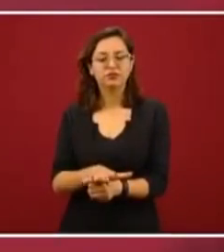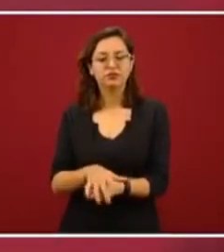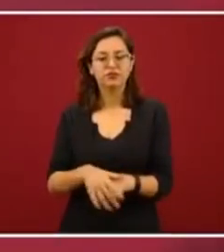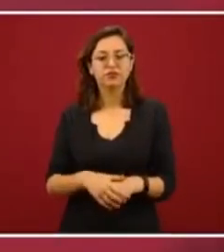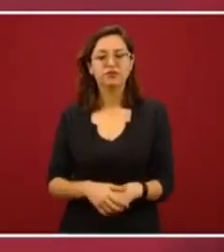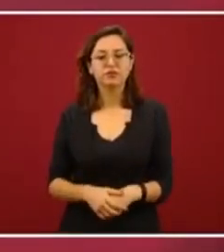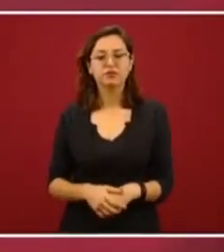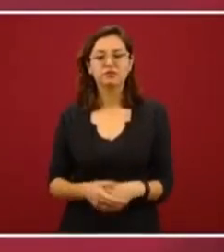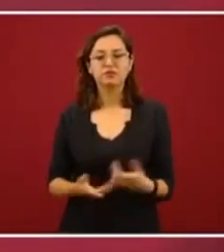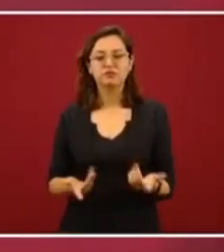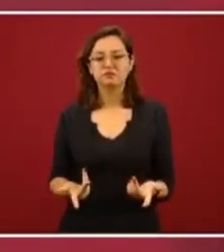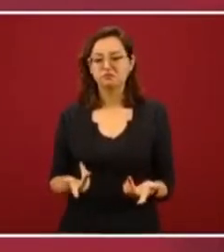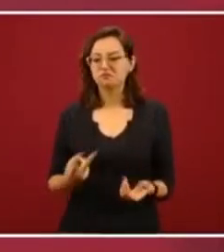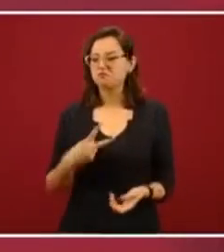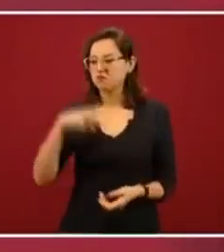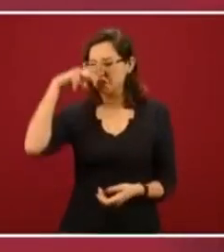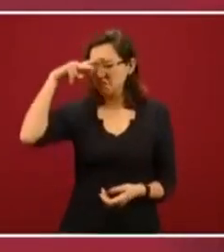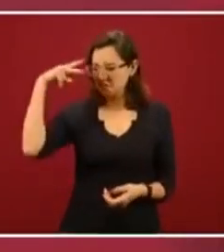mucha fortaleza